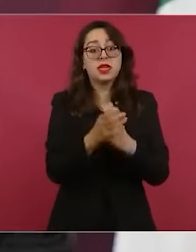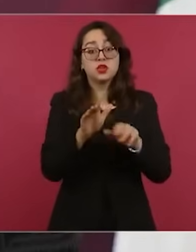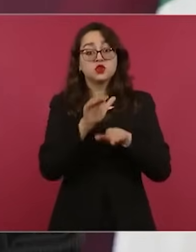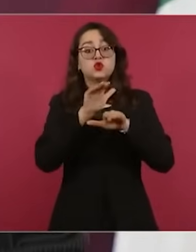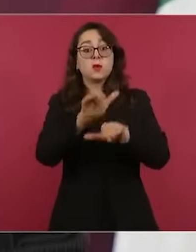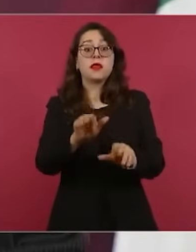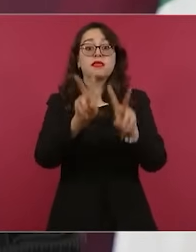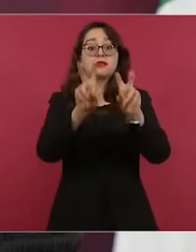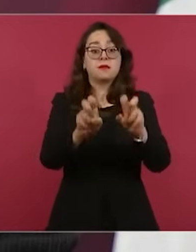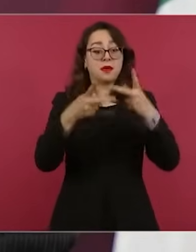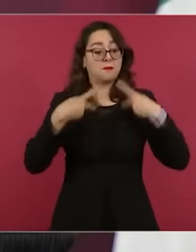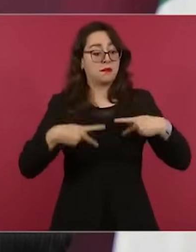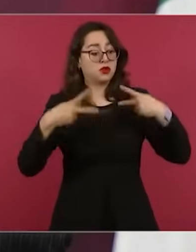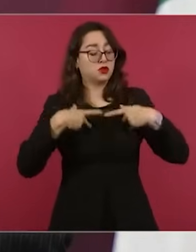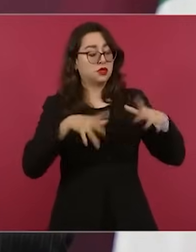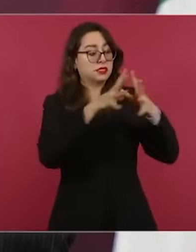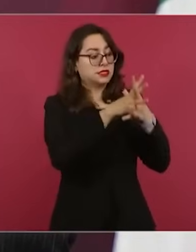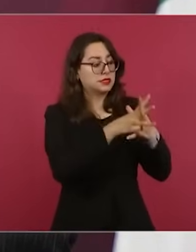resulta